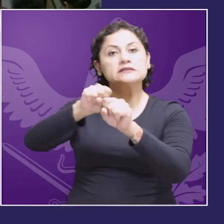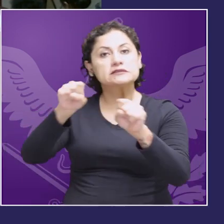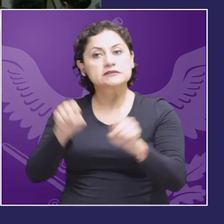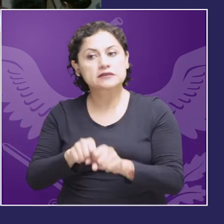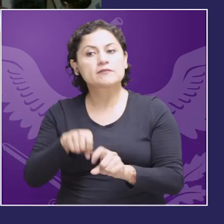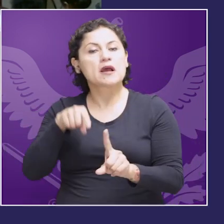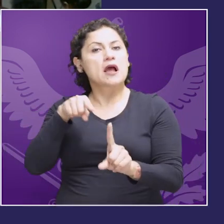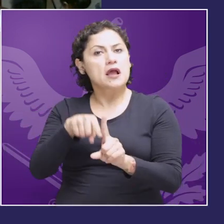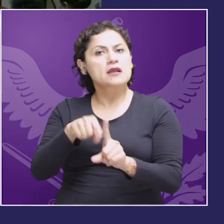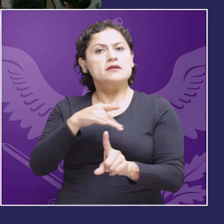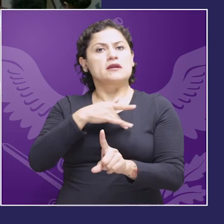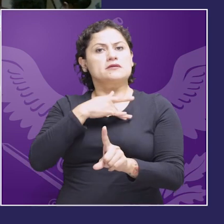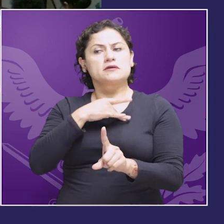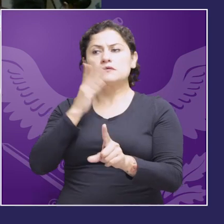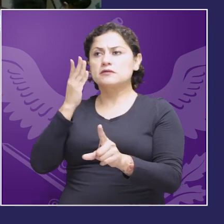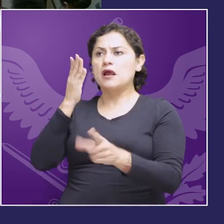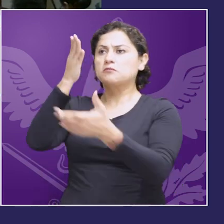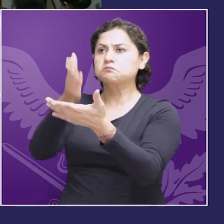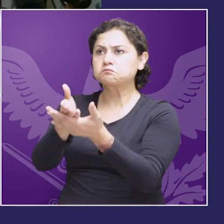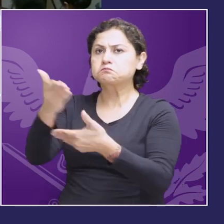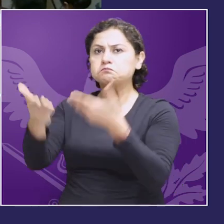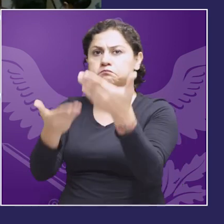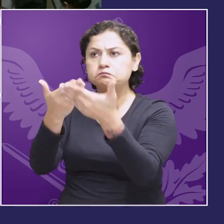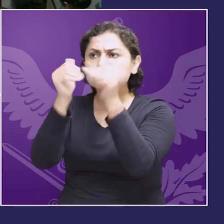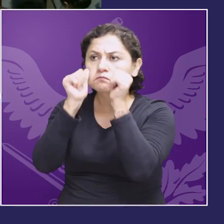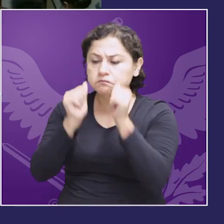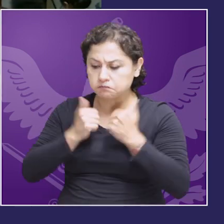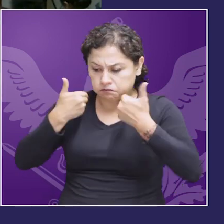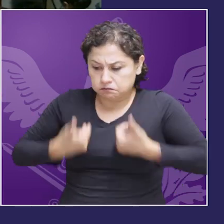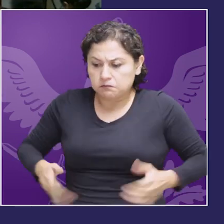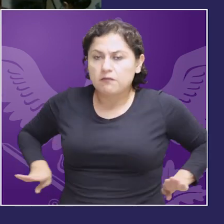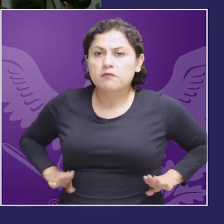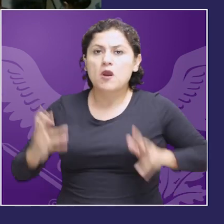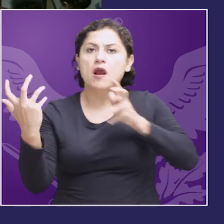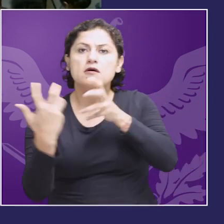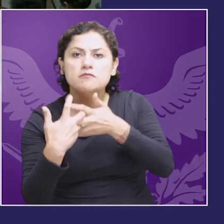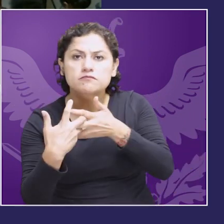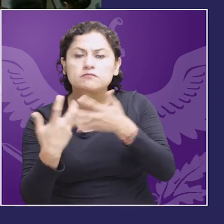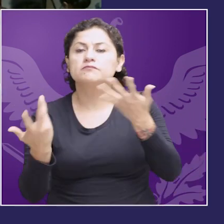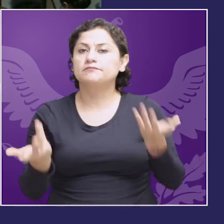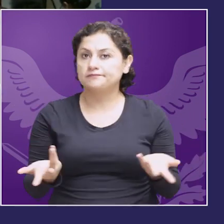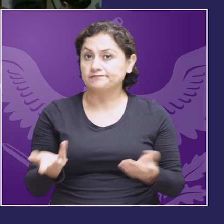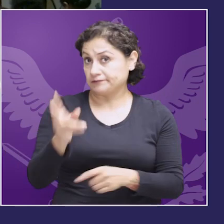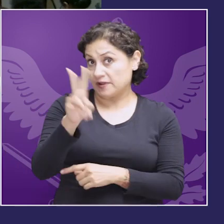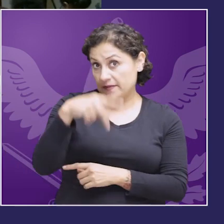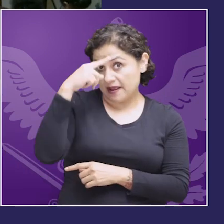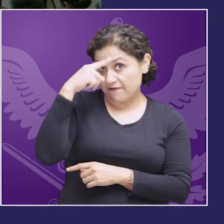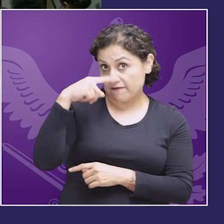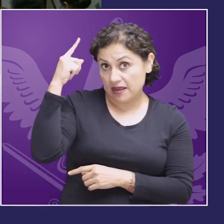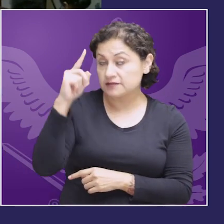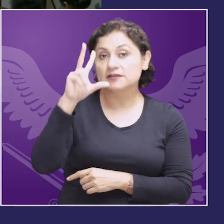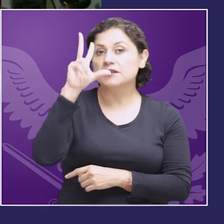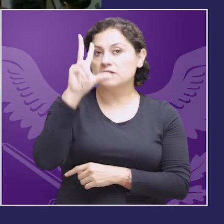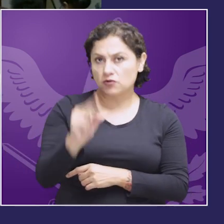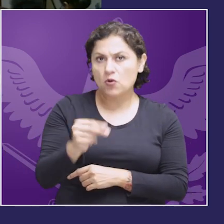sencillo, pero con claridad no basta decir solamente que no se las discrimine, es necesario adoptar medidas concretas